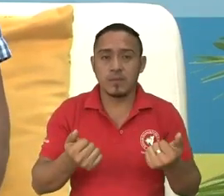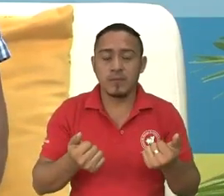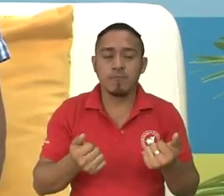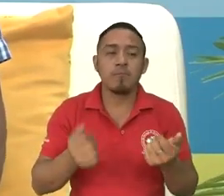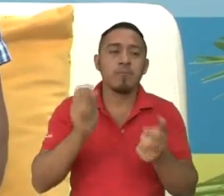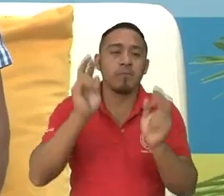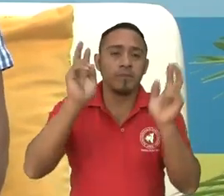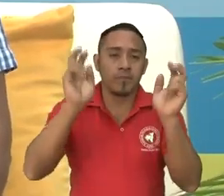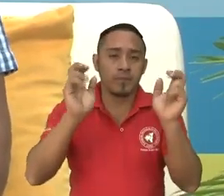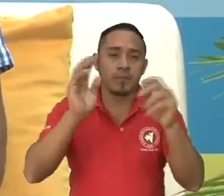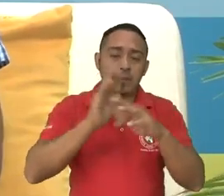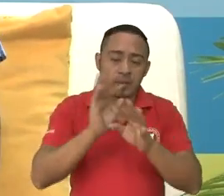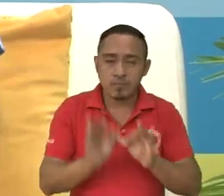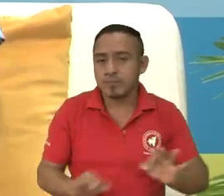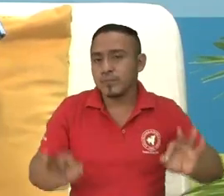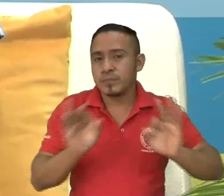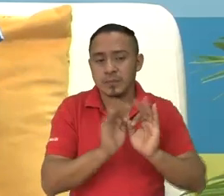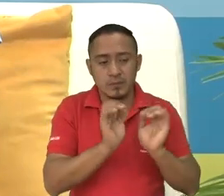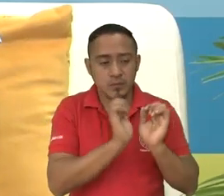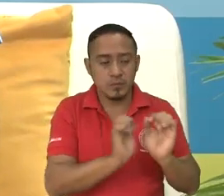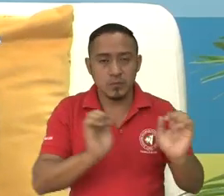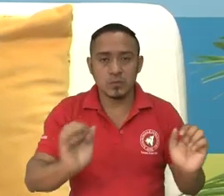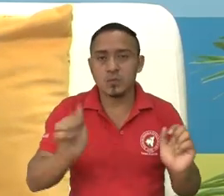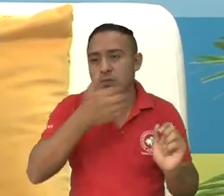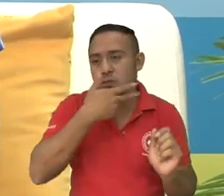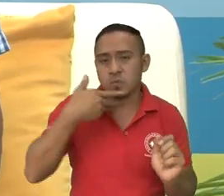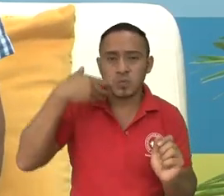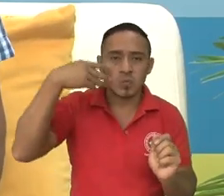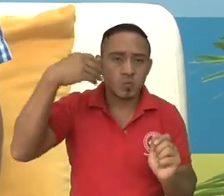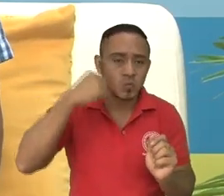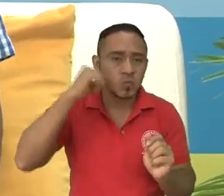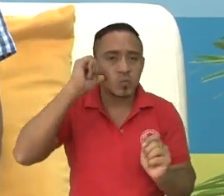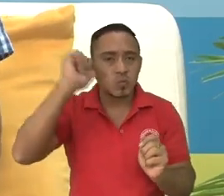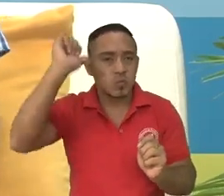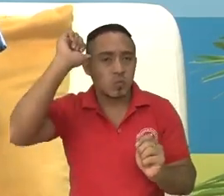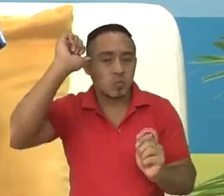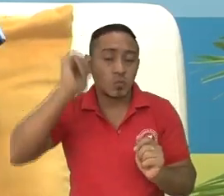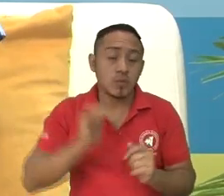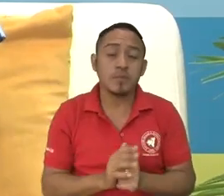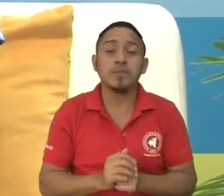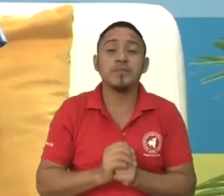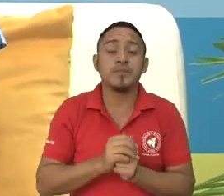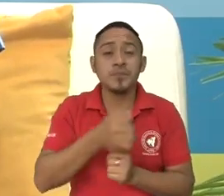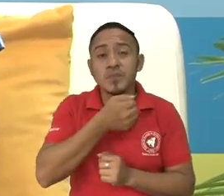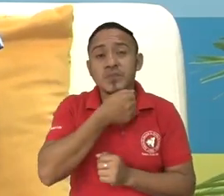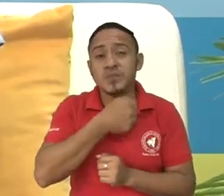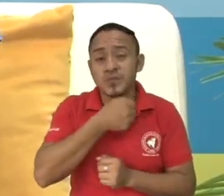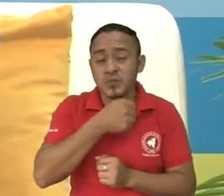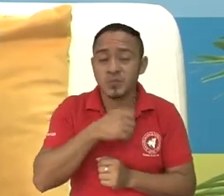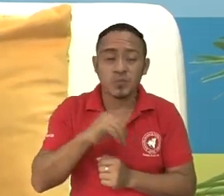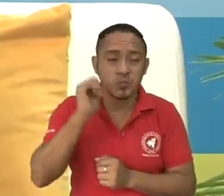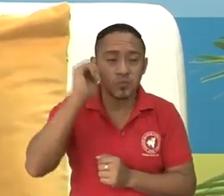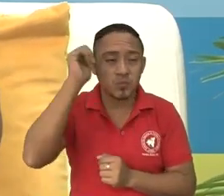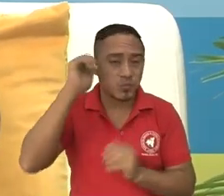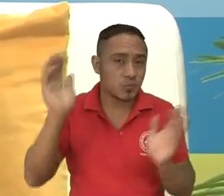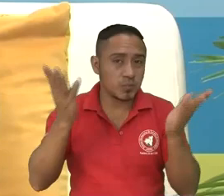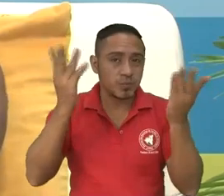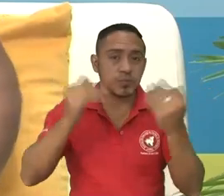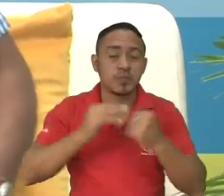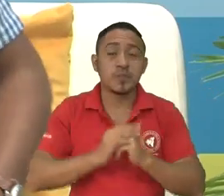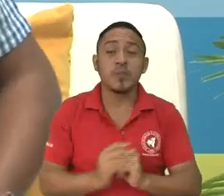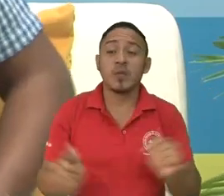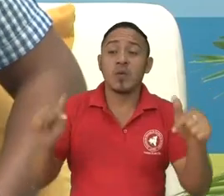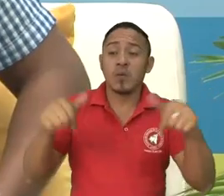que son muy importantes para los niños, para los jóvenes, para los adultos, para los adultos mayores. El día de hoy